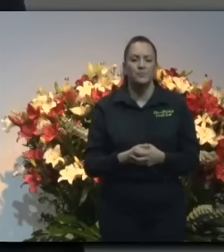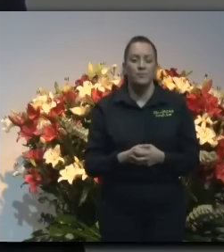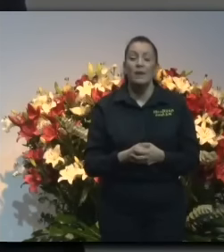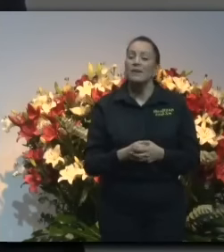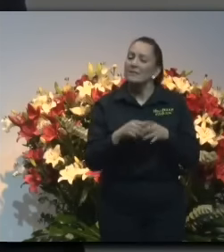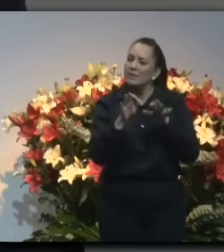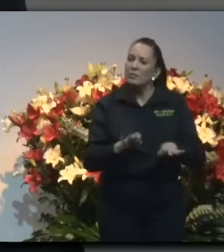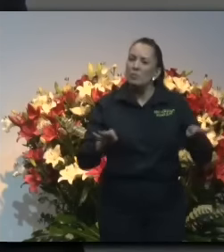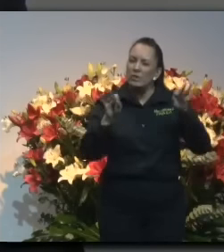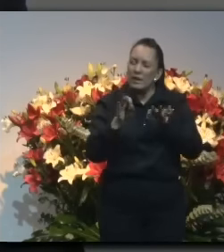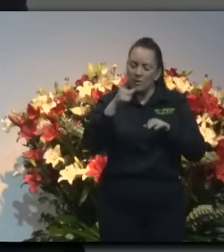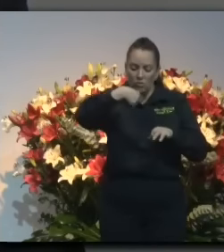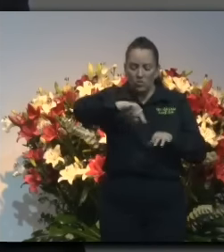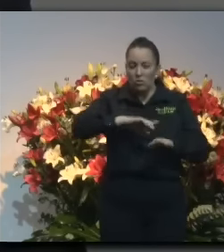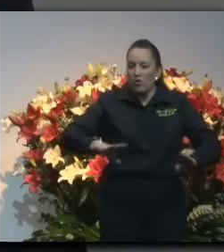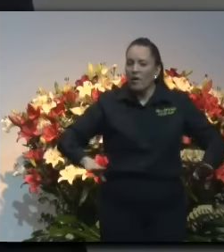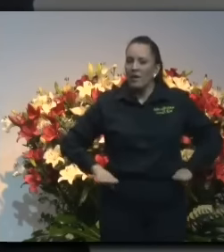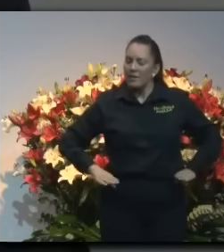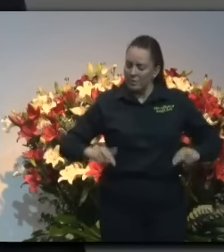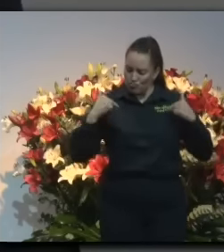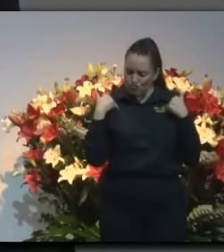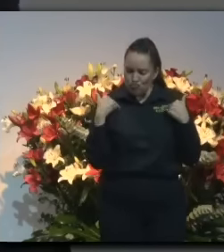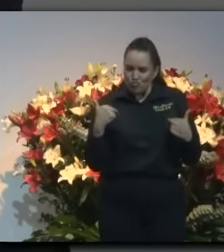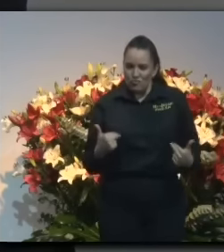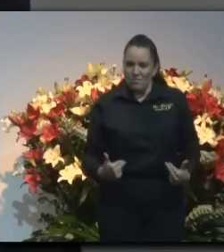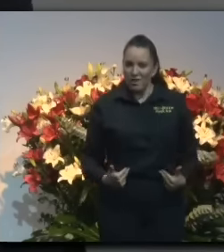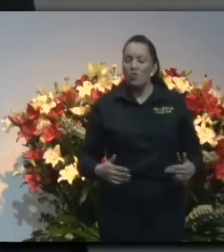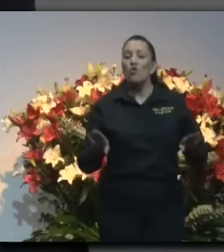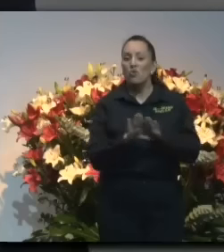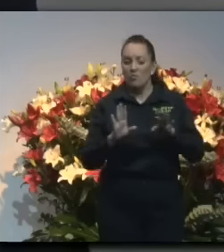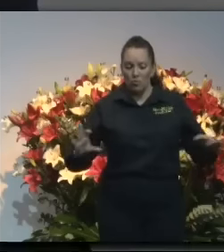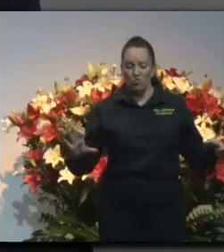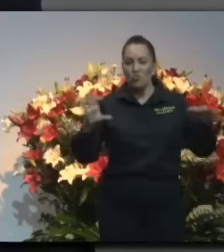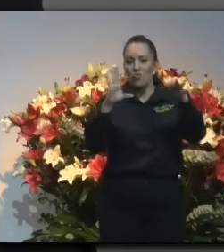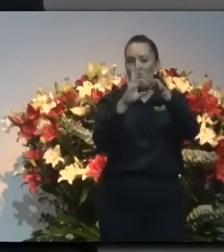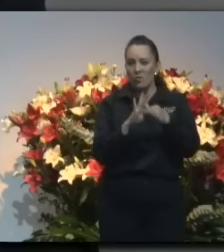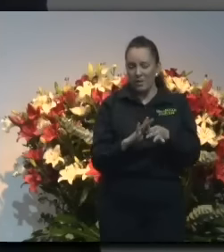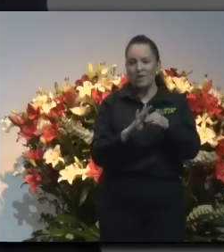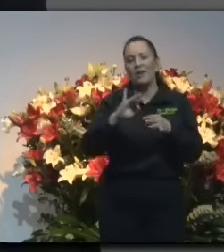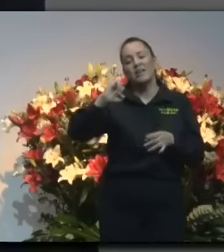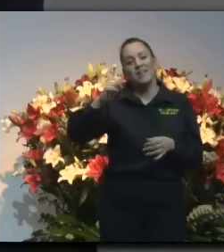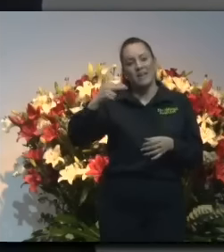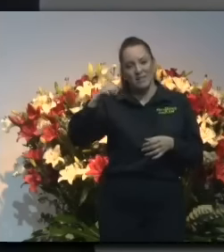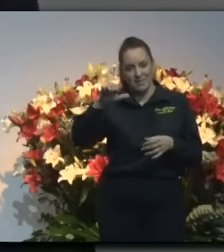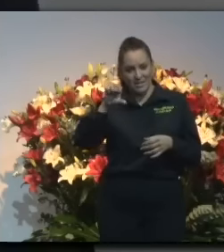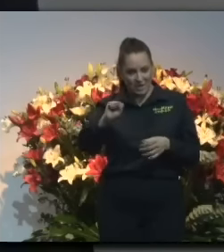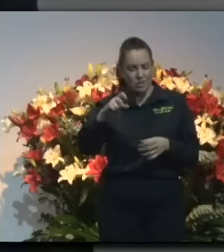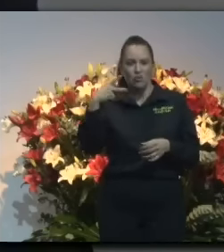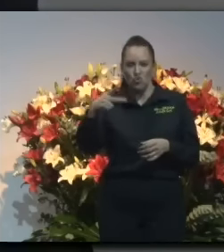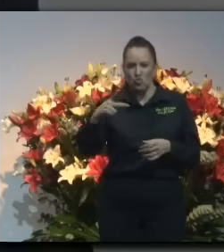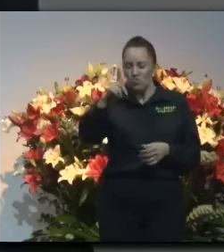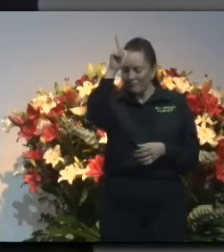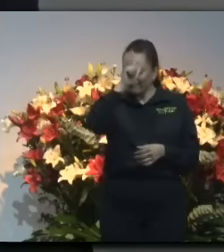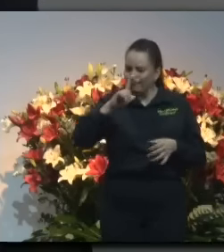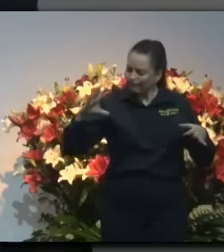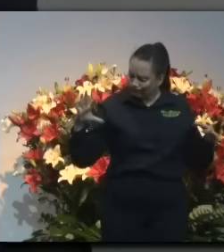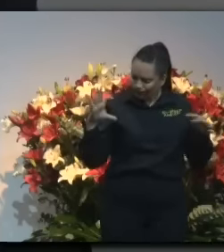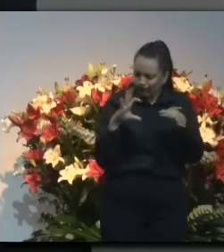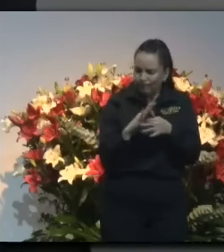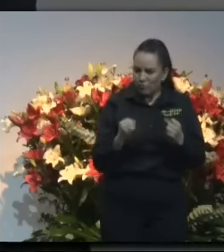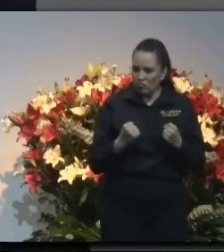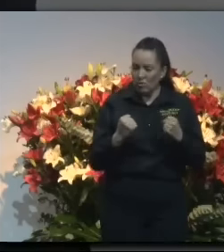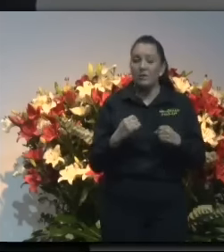una mirada humanista que descansa en la espiritualidad de la Compañía de Jesús. Por eso, el día de hoy